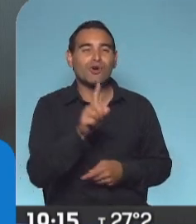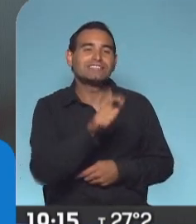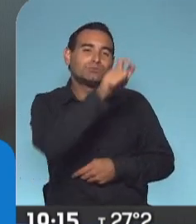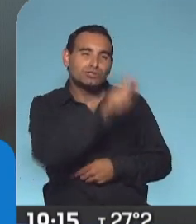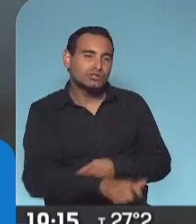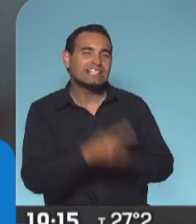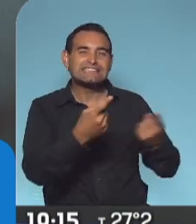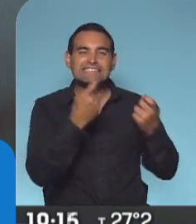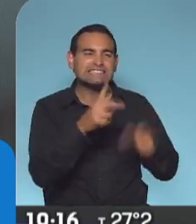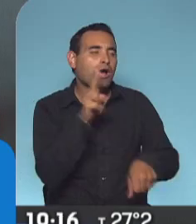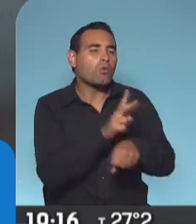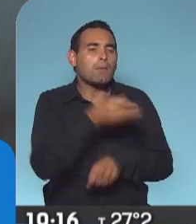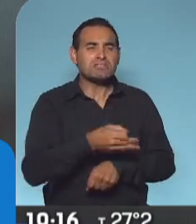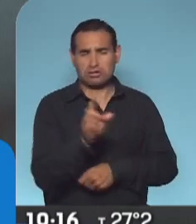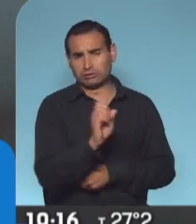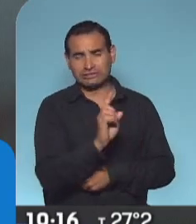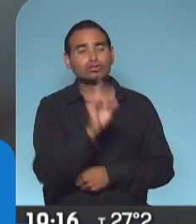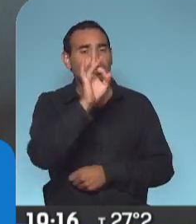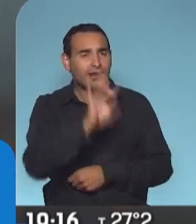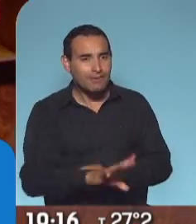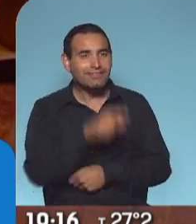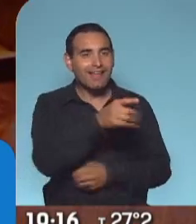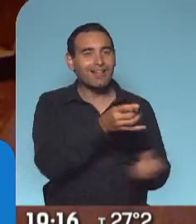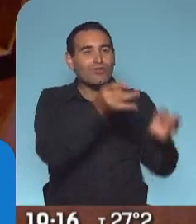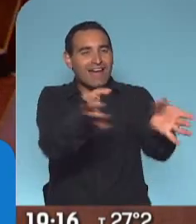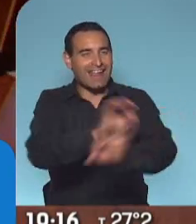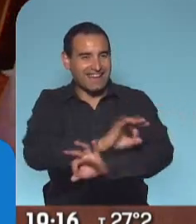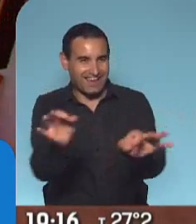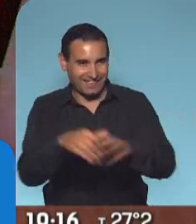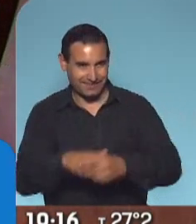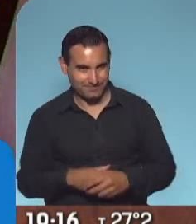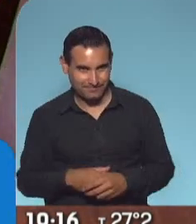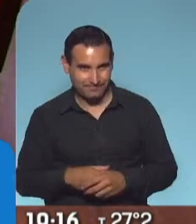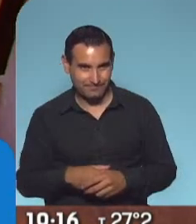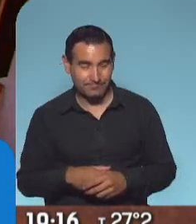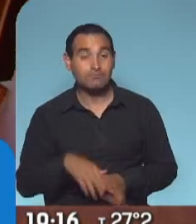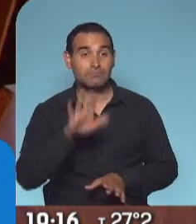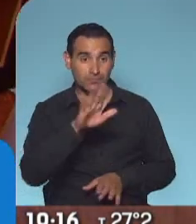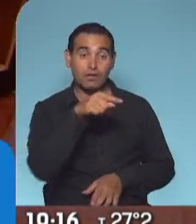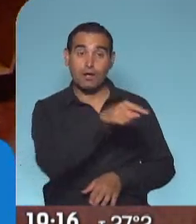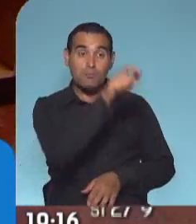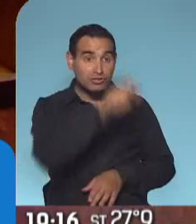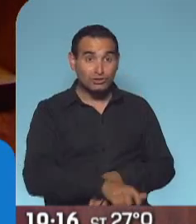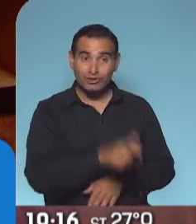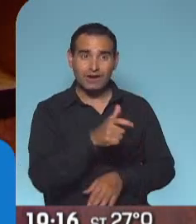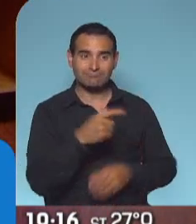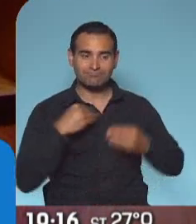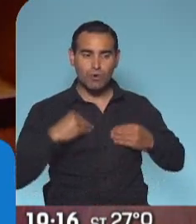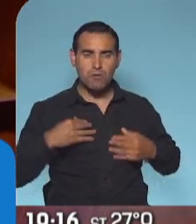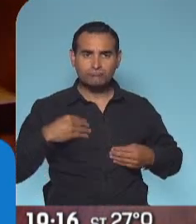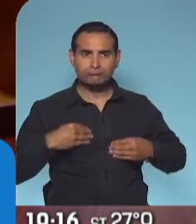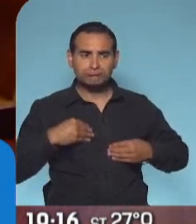necesite una protección especial, sino para que no contagie a los demás. Sí. Cuando el paciente deja de tener